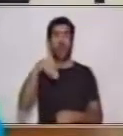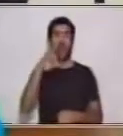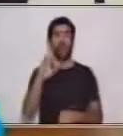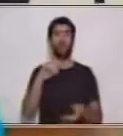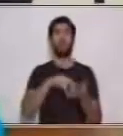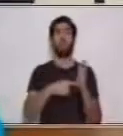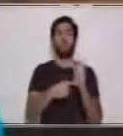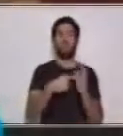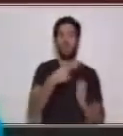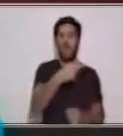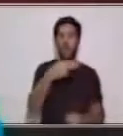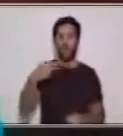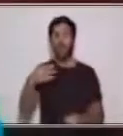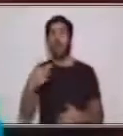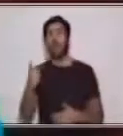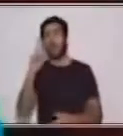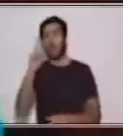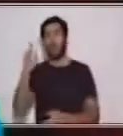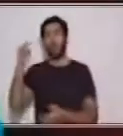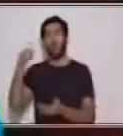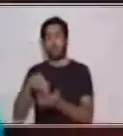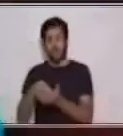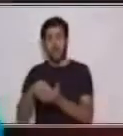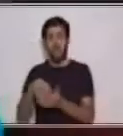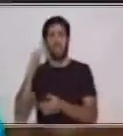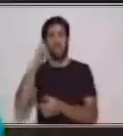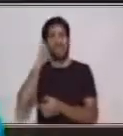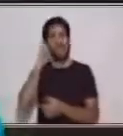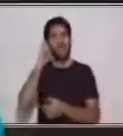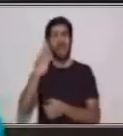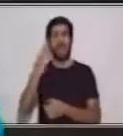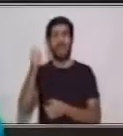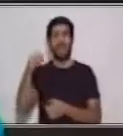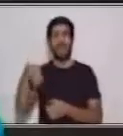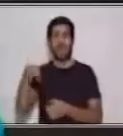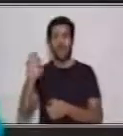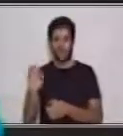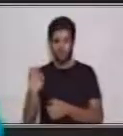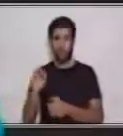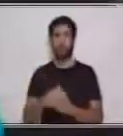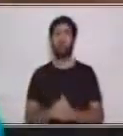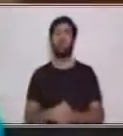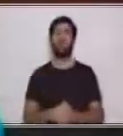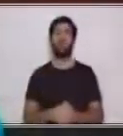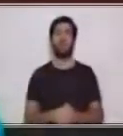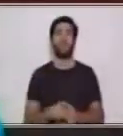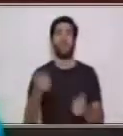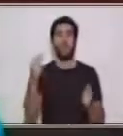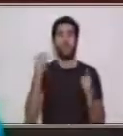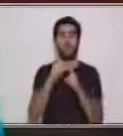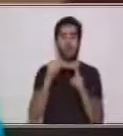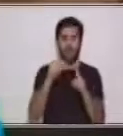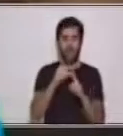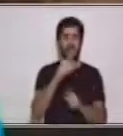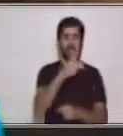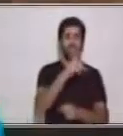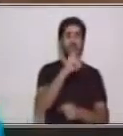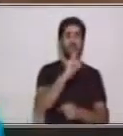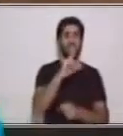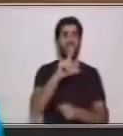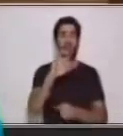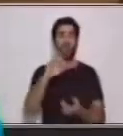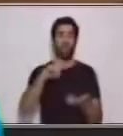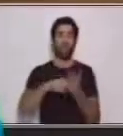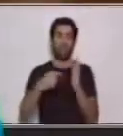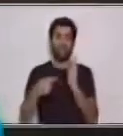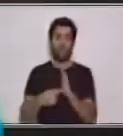kilogramo equivale a 1000 gramos. 1000 gramos. La palabra kilo, en